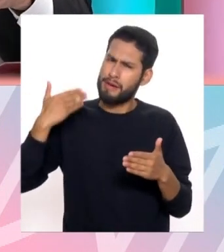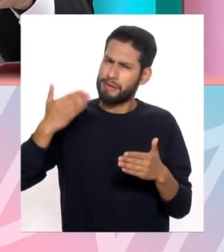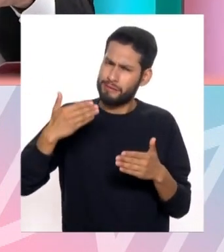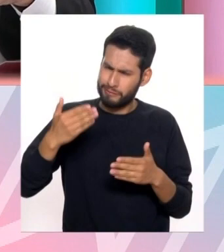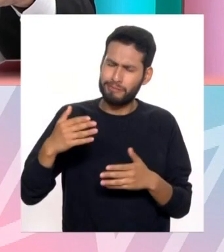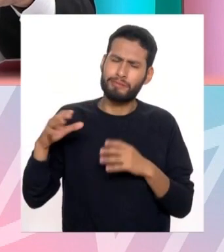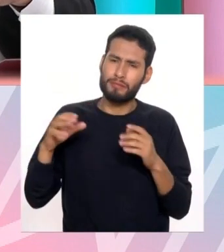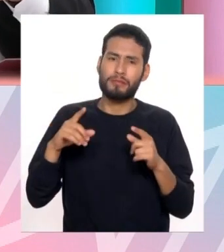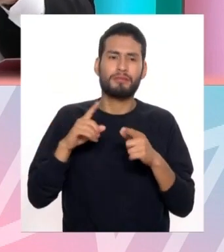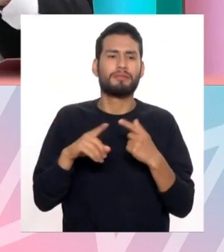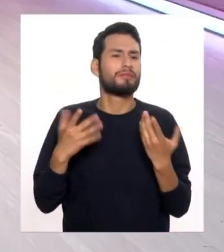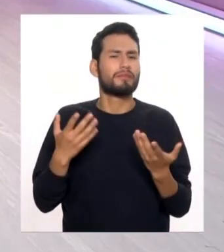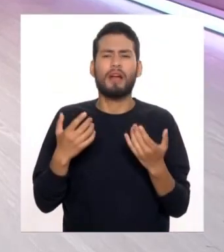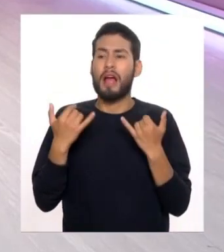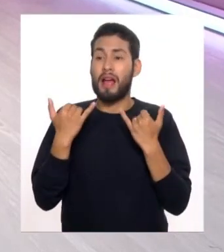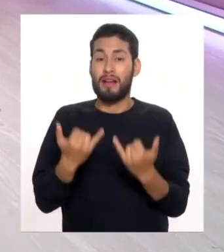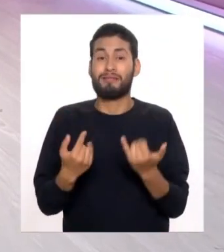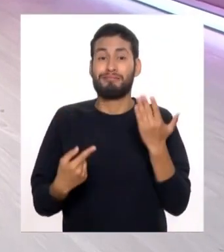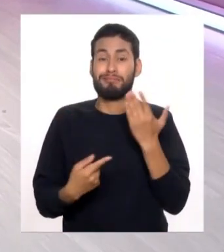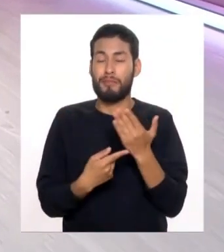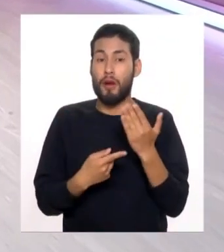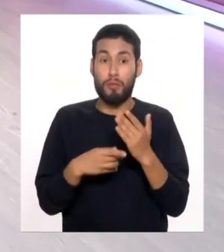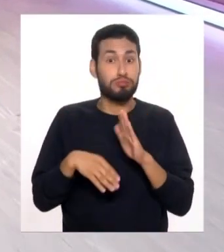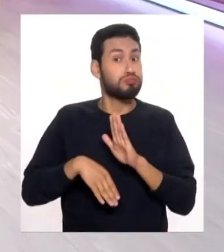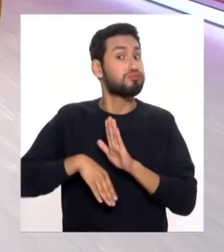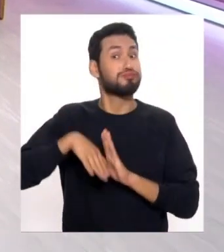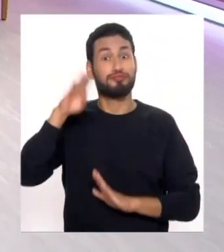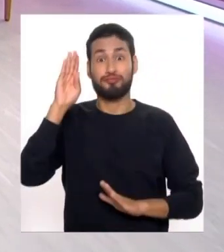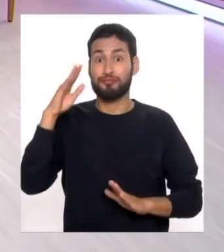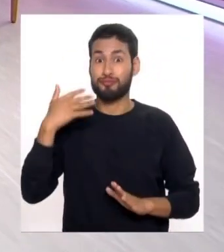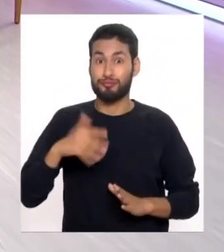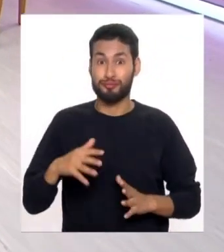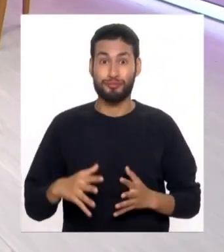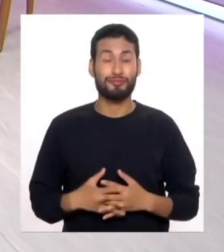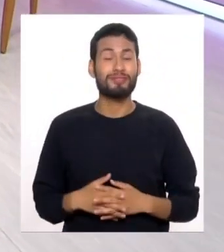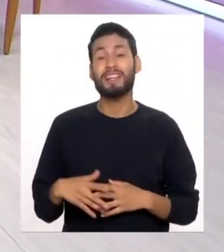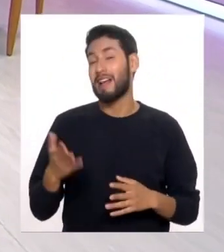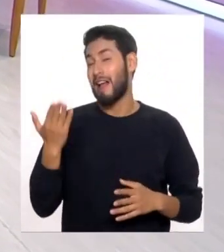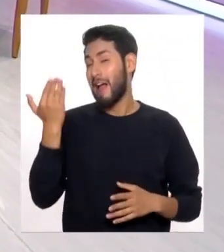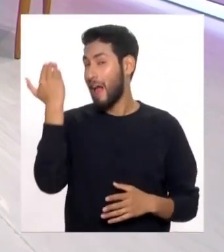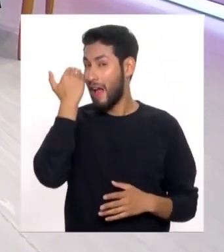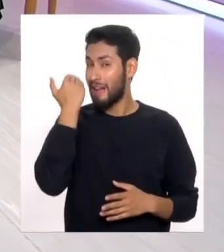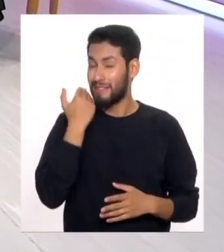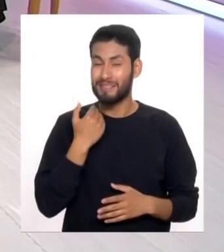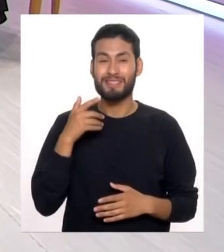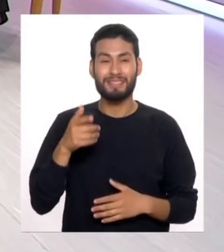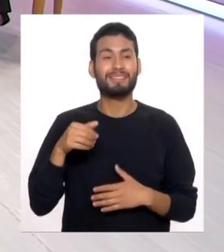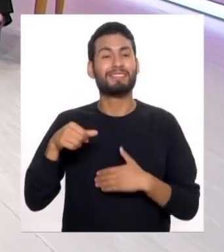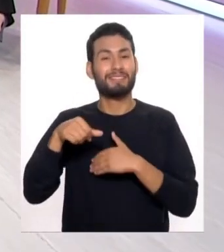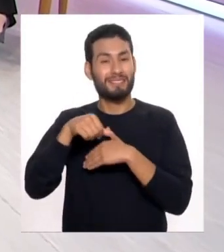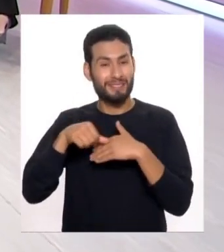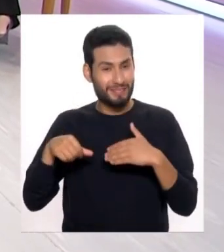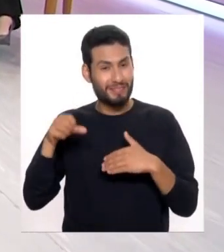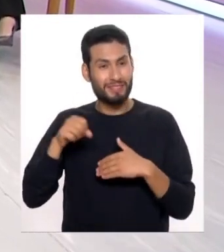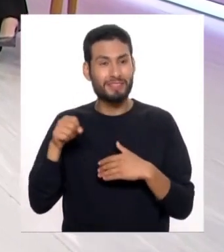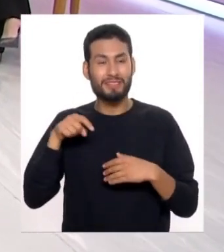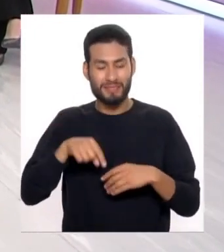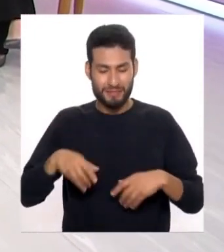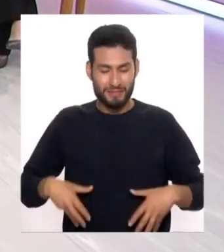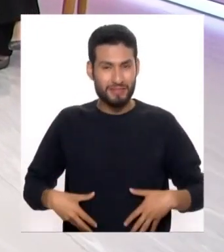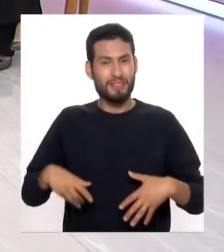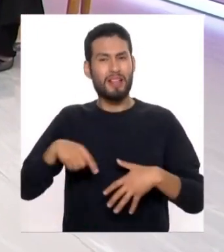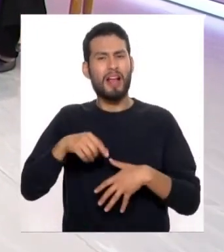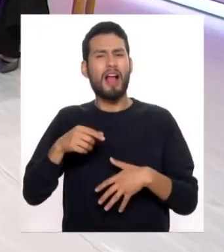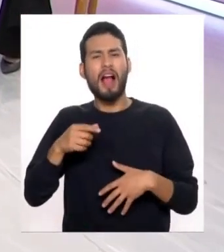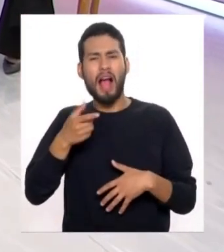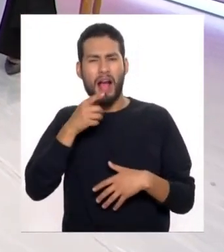tan avanzado como lo que hoy día se hace, porque antiguamente obviamente se hacían intervenciones en el líquido amniótico, se hacían